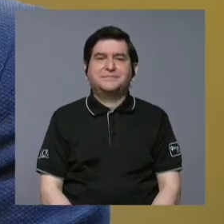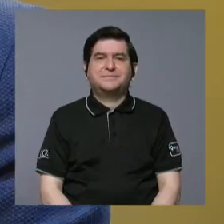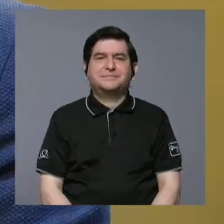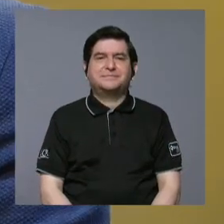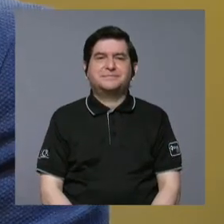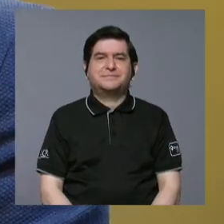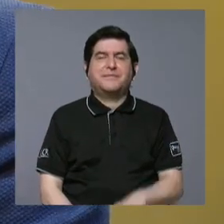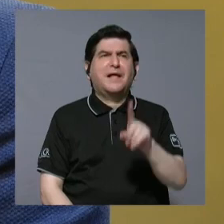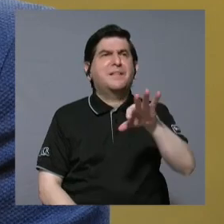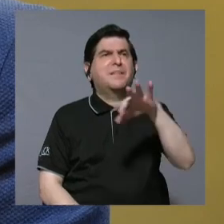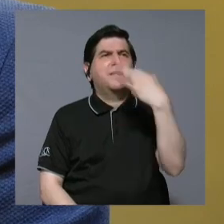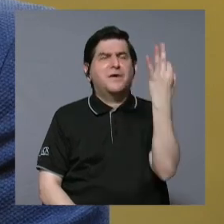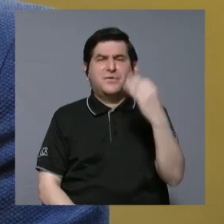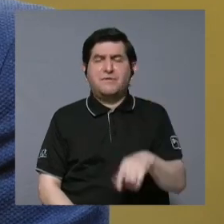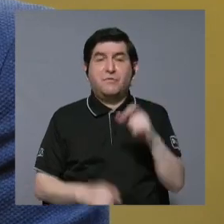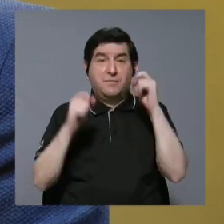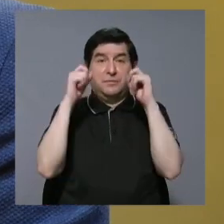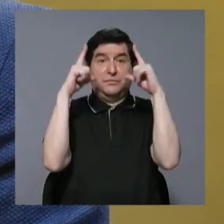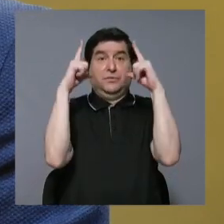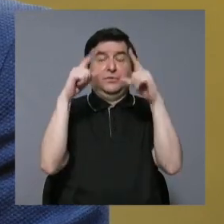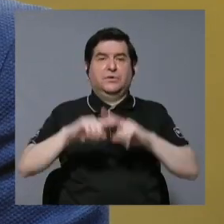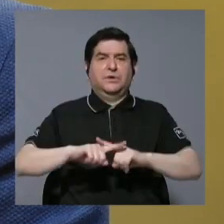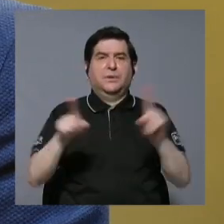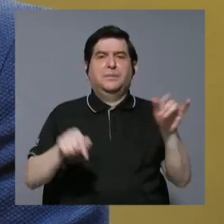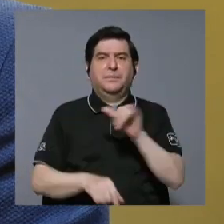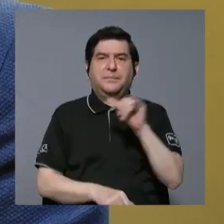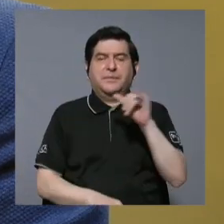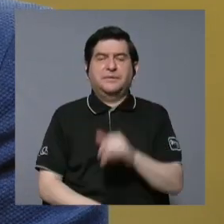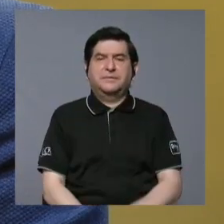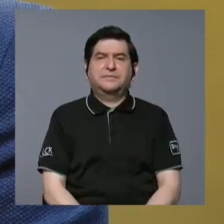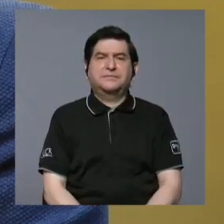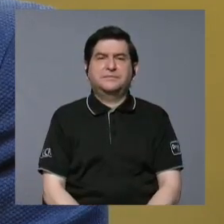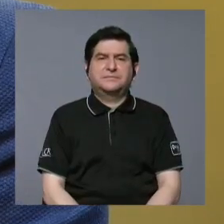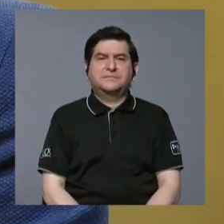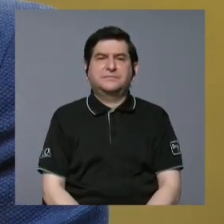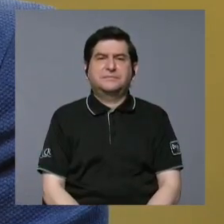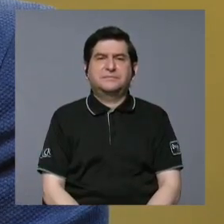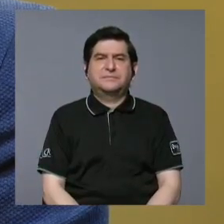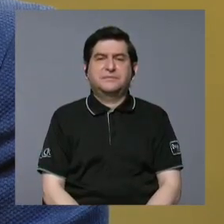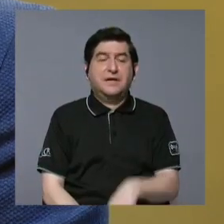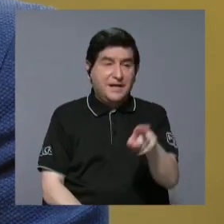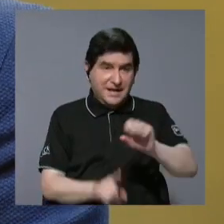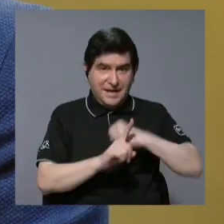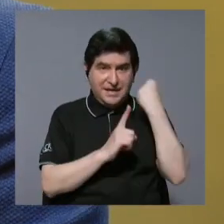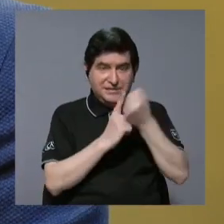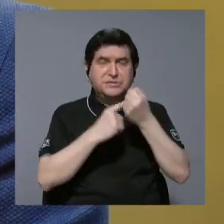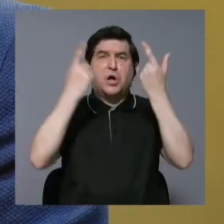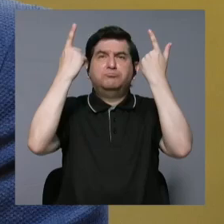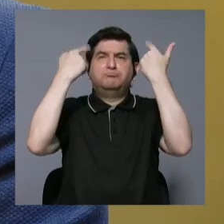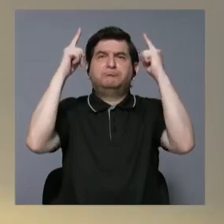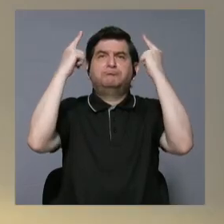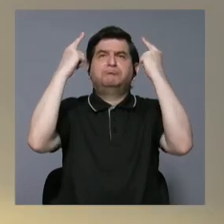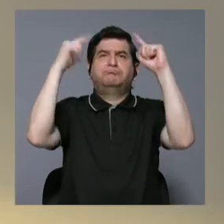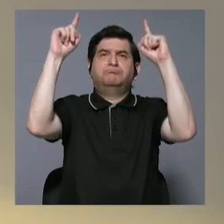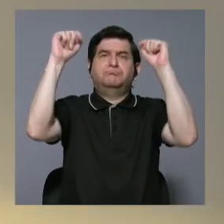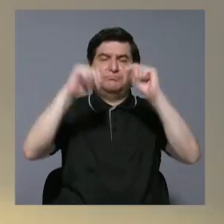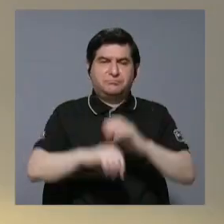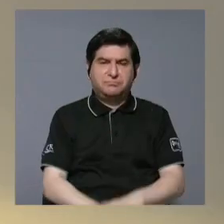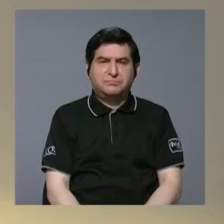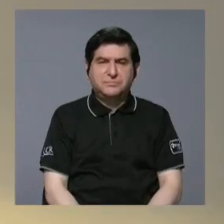de alguna manera estaban horrorizados, pero también esto se volvió exitoso